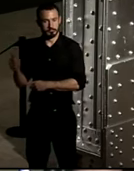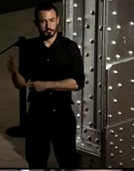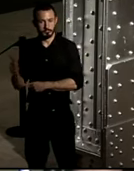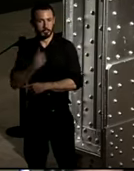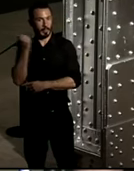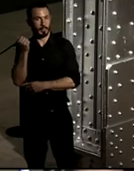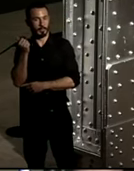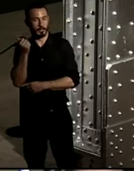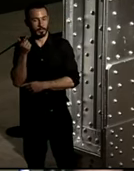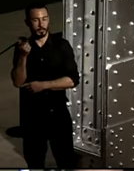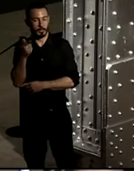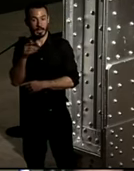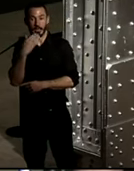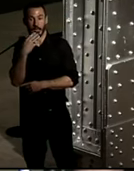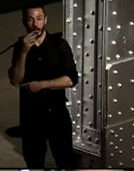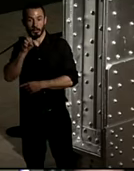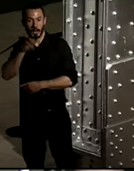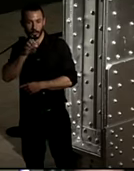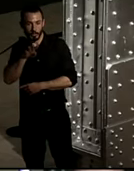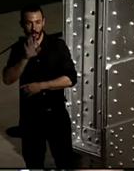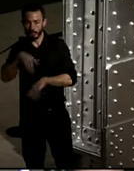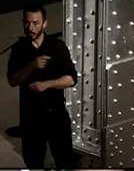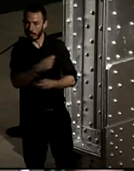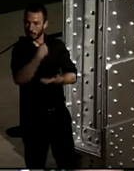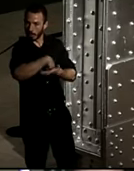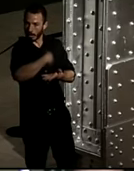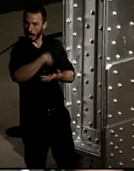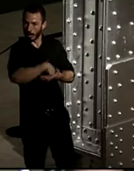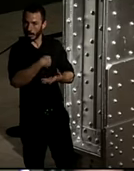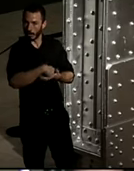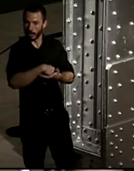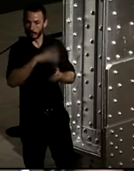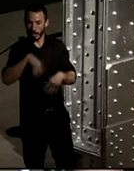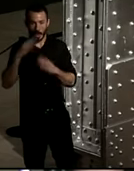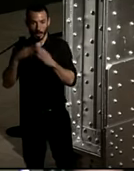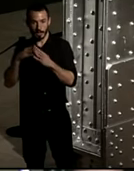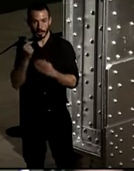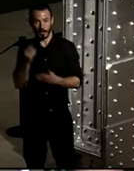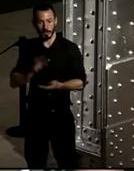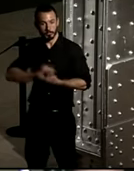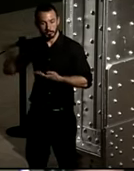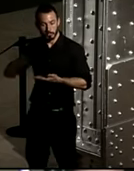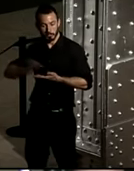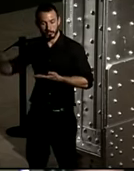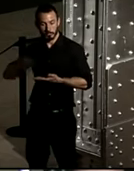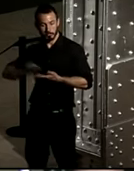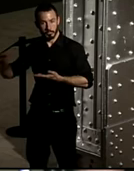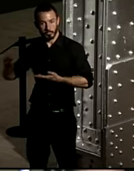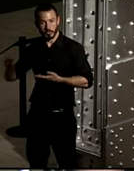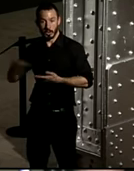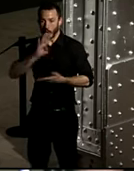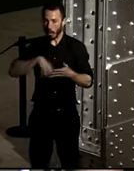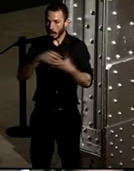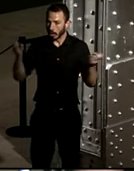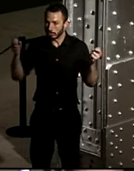por jugar me pagaban, que no iba a clase y que podía llevar dinero a casa y que no había horarios y que estaba hasta las 4 de la mañana por